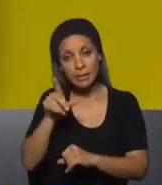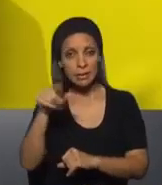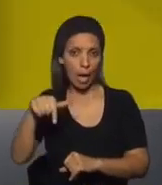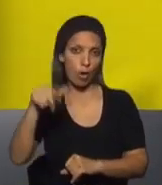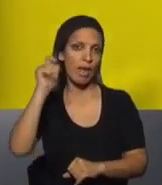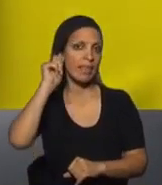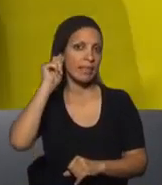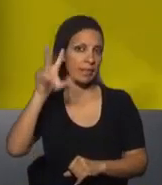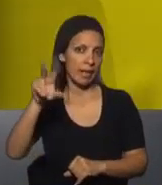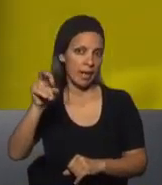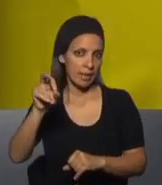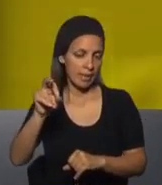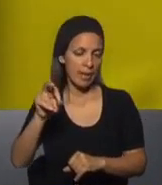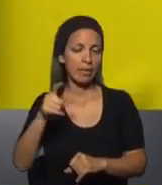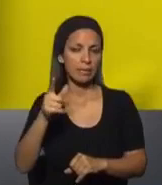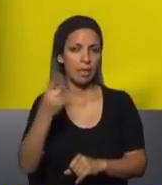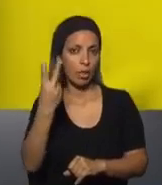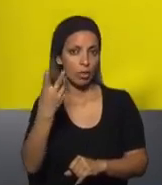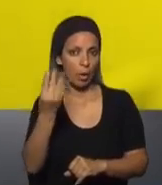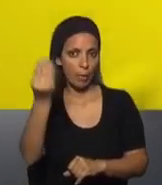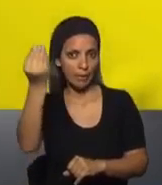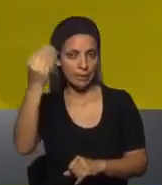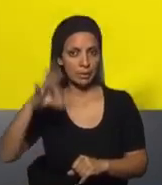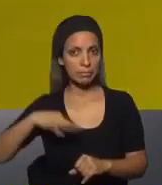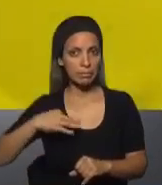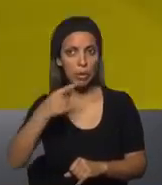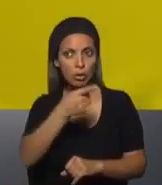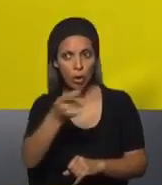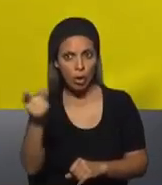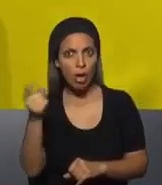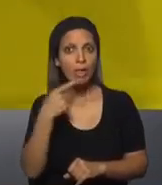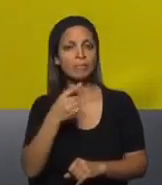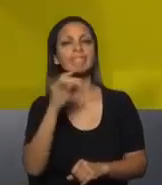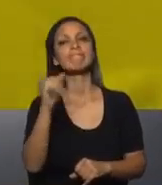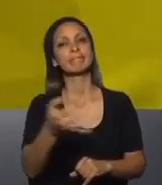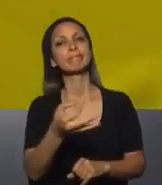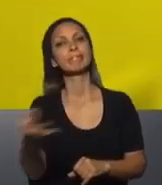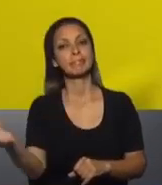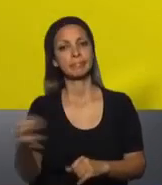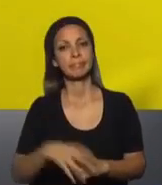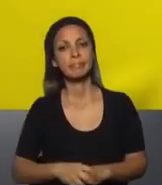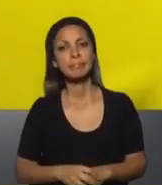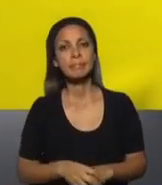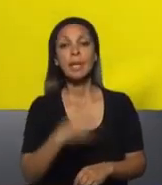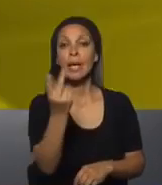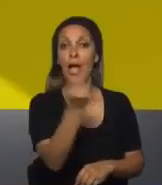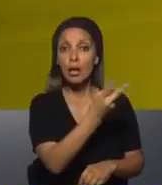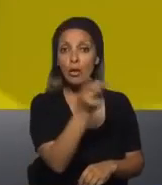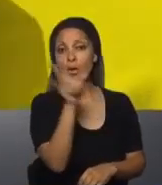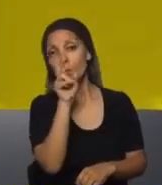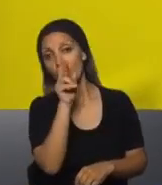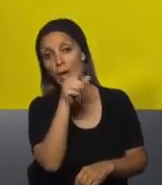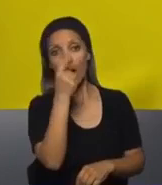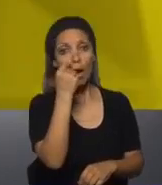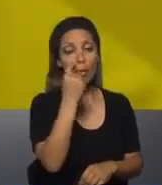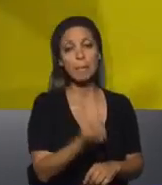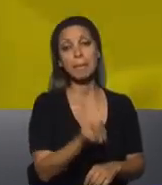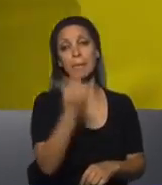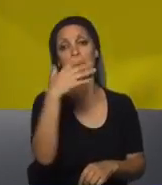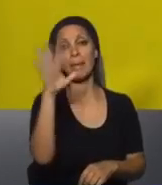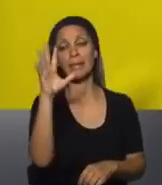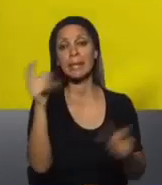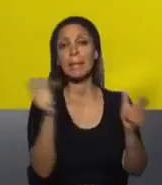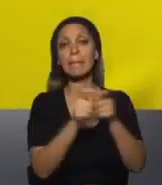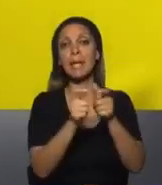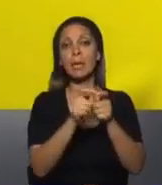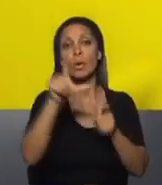premios César, fueron confirmadas por una treintena de testigos. Rugia y Haenel trabajaron juntos por primera vez en la película Los Diablos del